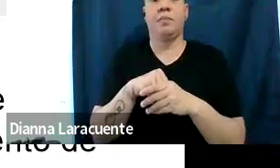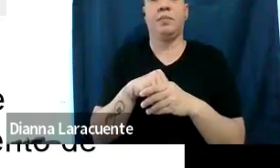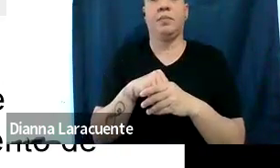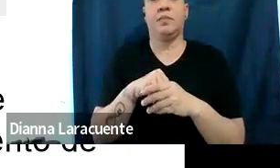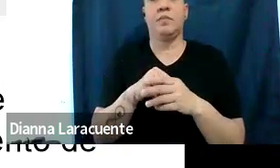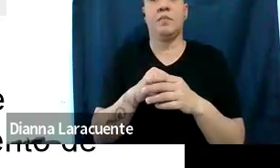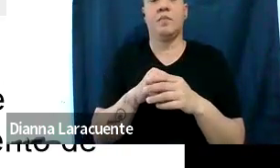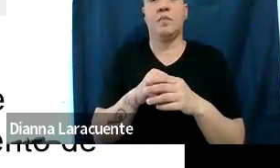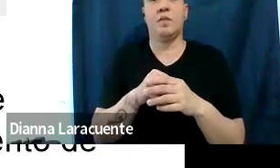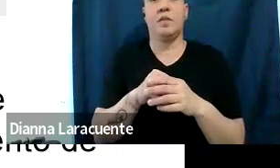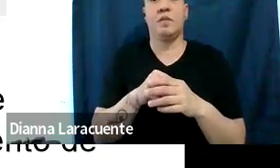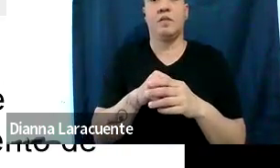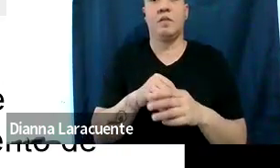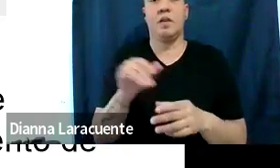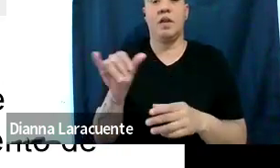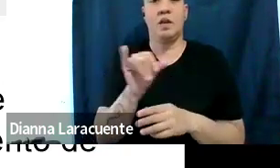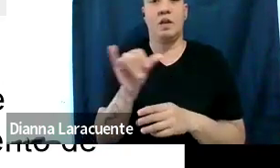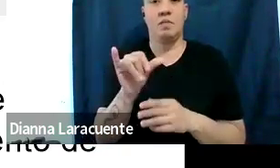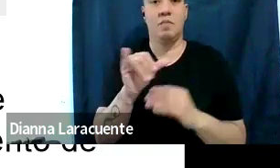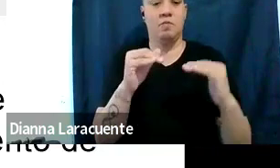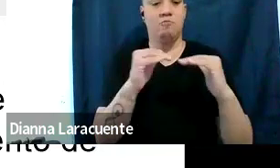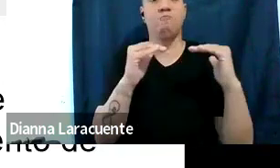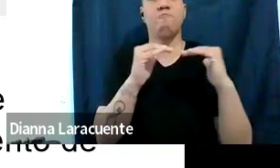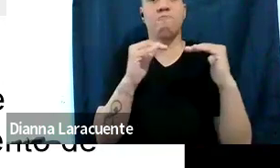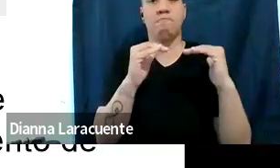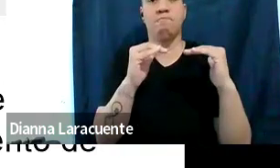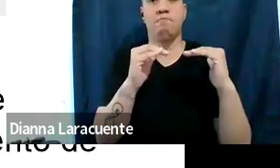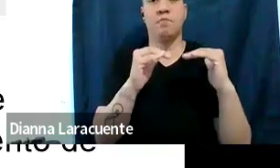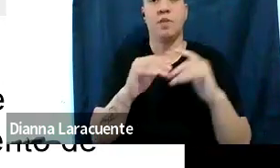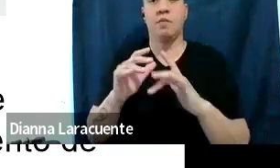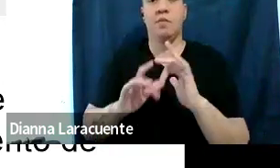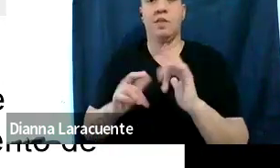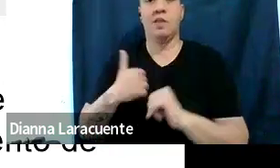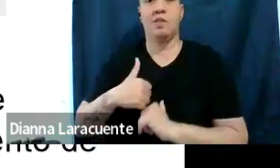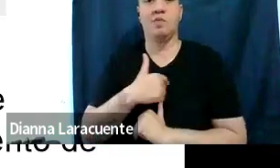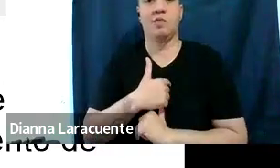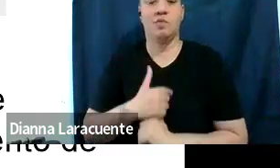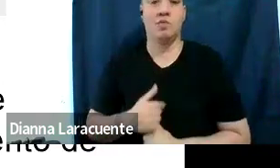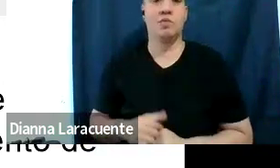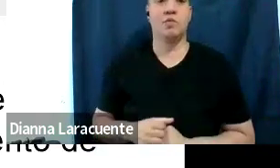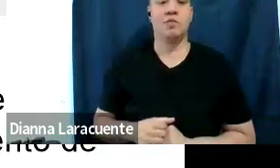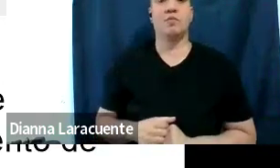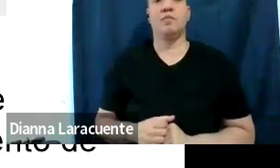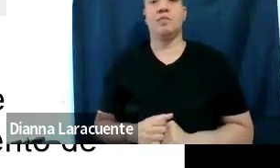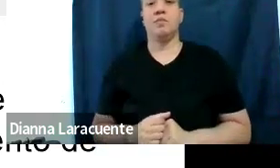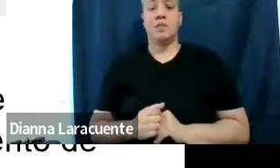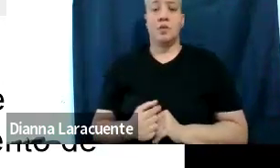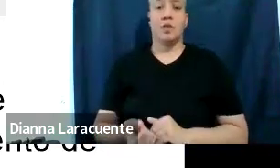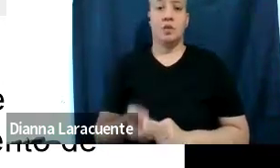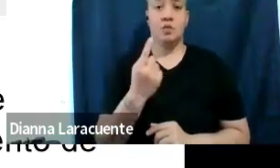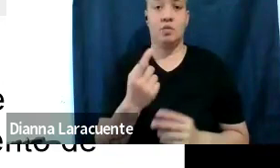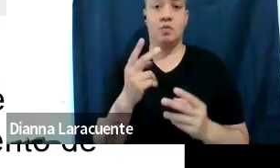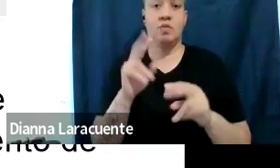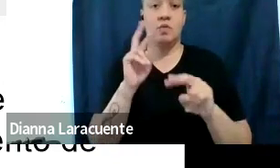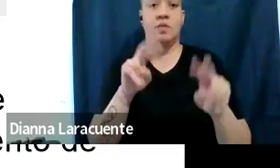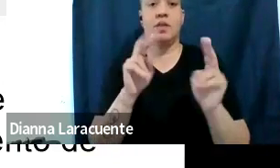el mismo grado que suele faltarnos a nosotros. Eso le dice uno de los admiradores que escribe